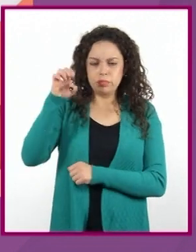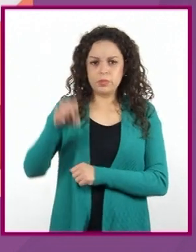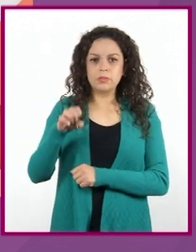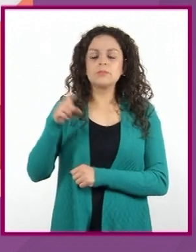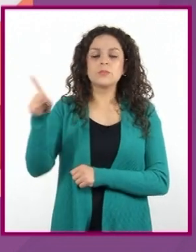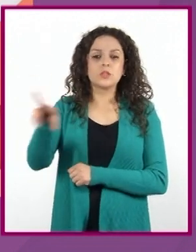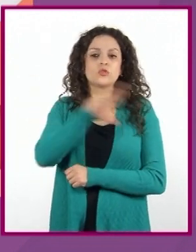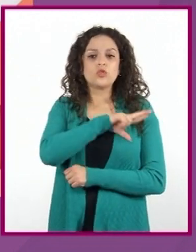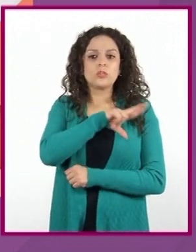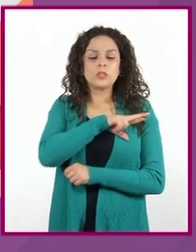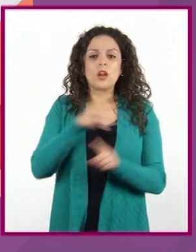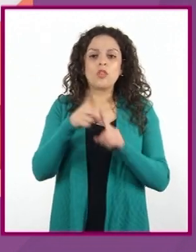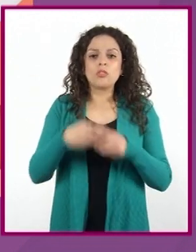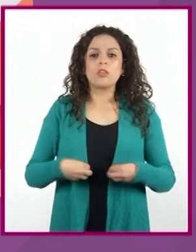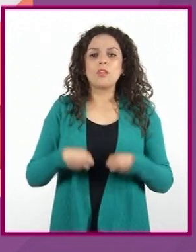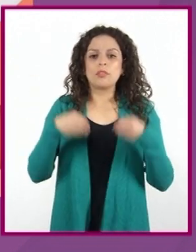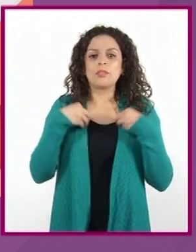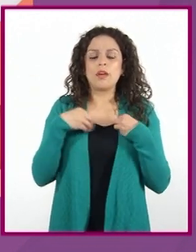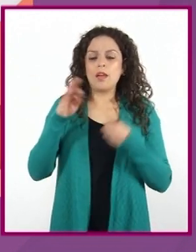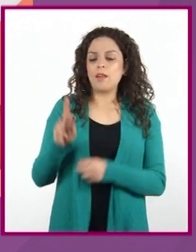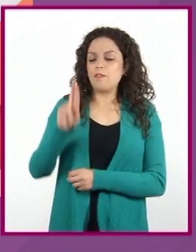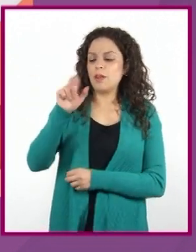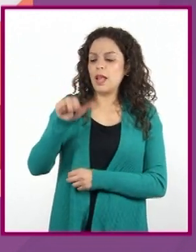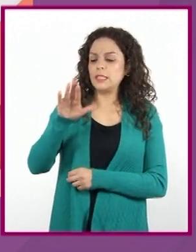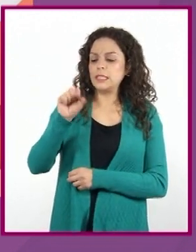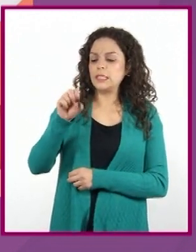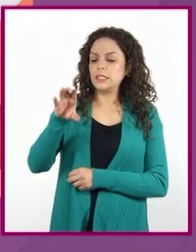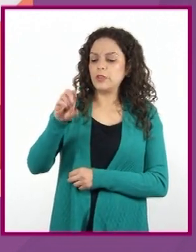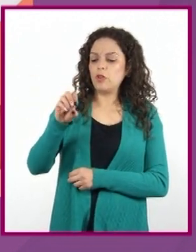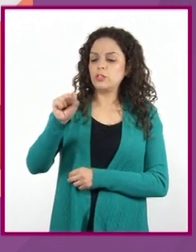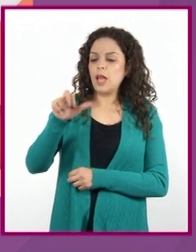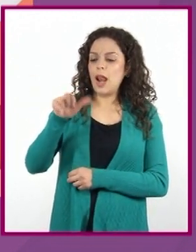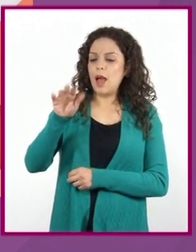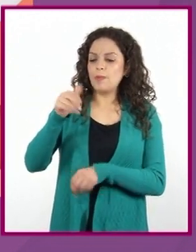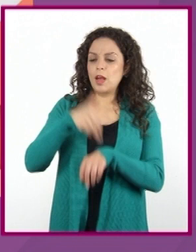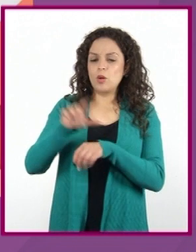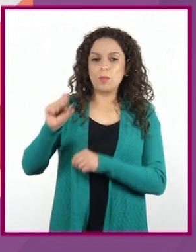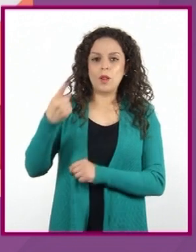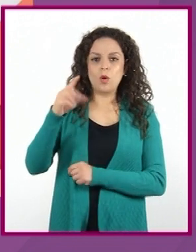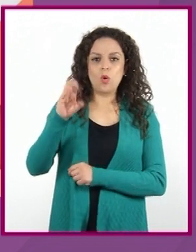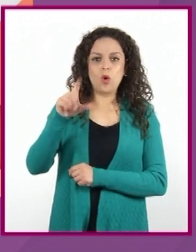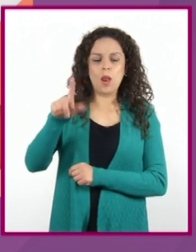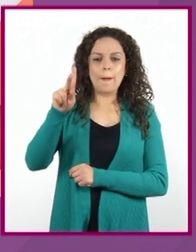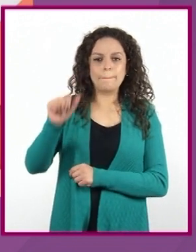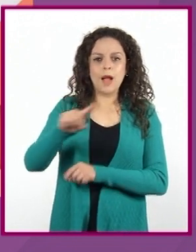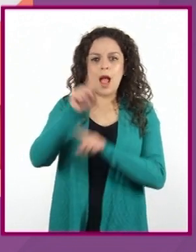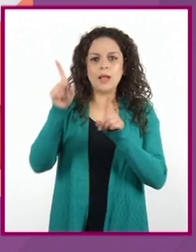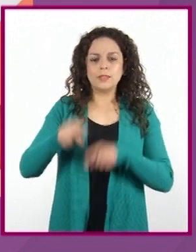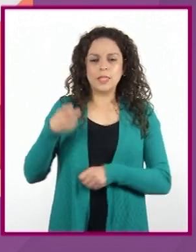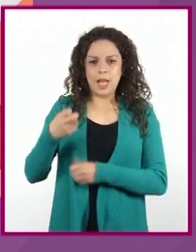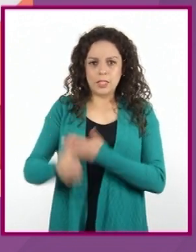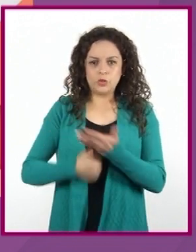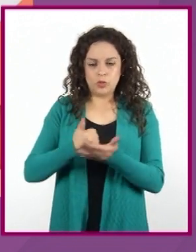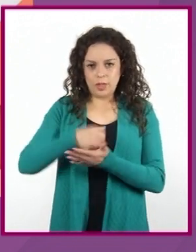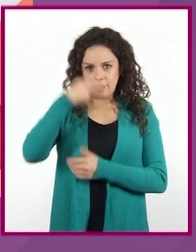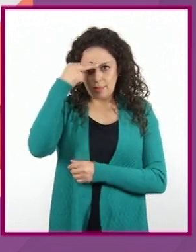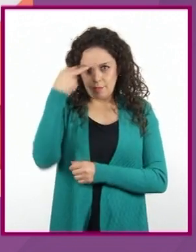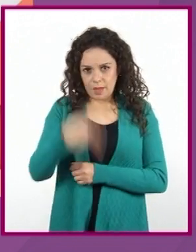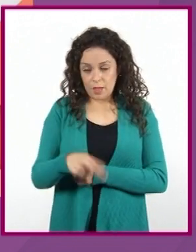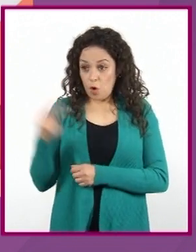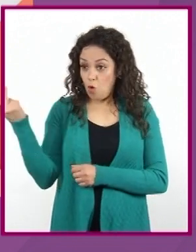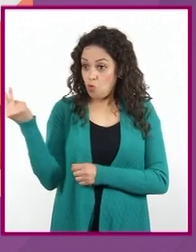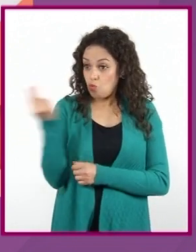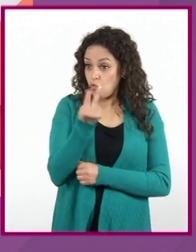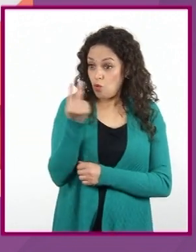con domicilio en la calle Francisco Saravia número 21, Colonia Paz de esta ciudad.